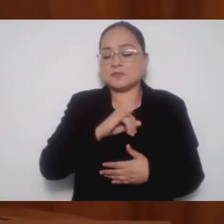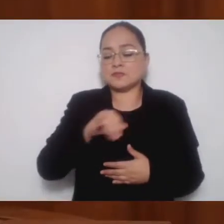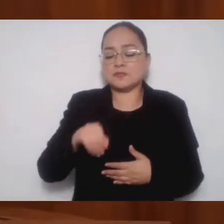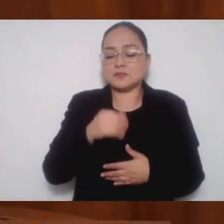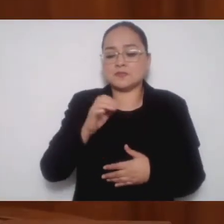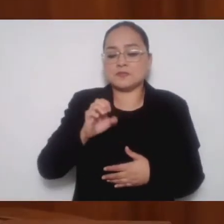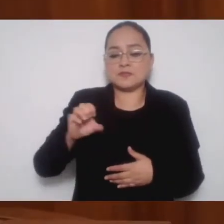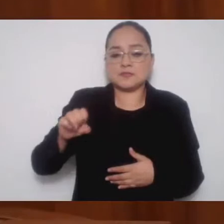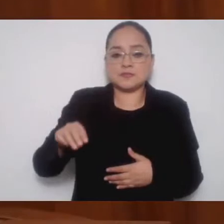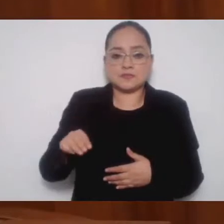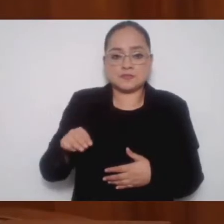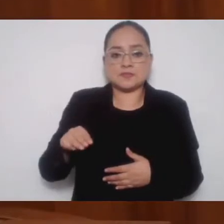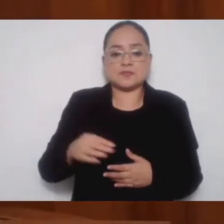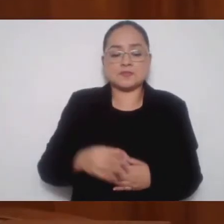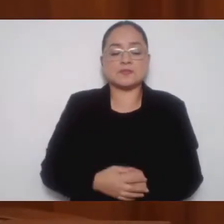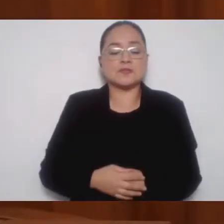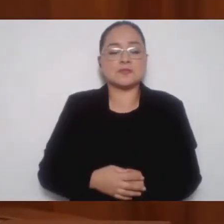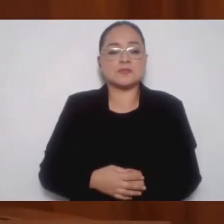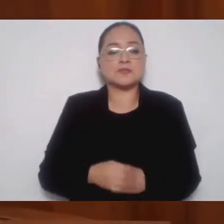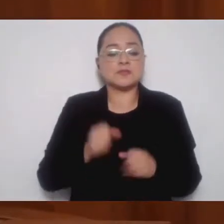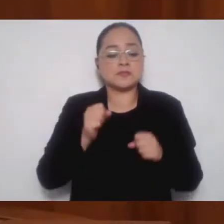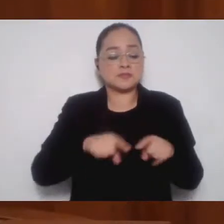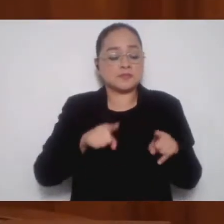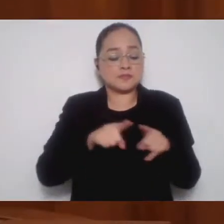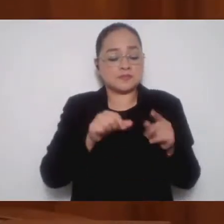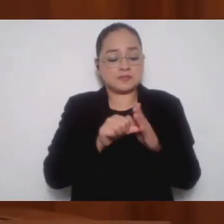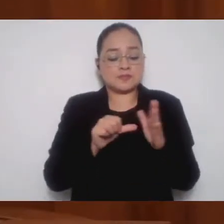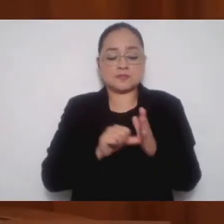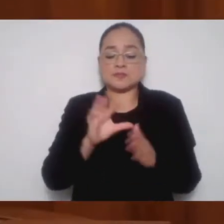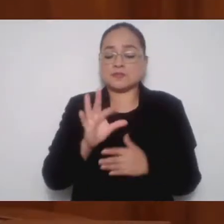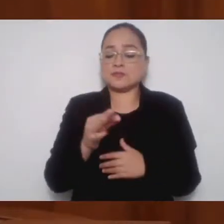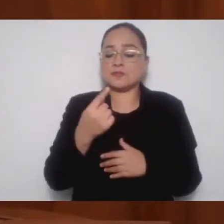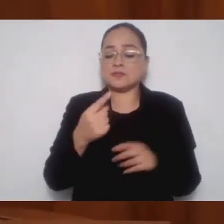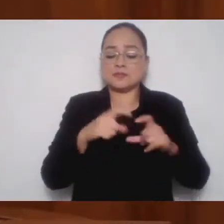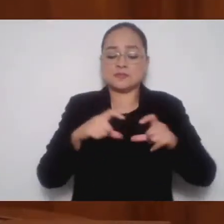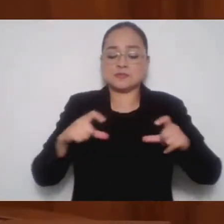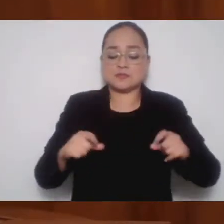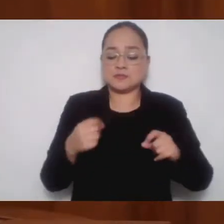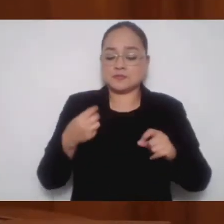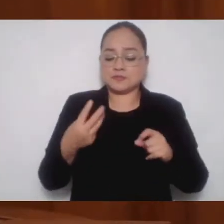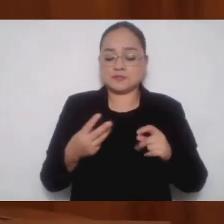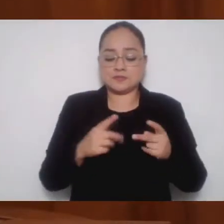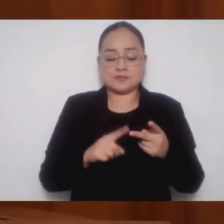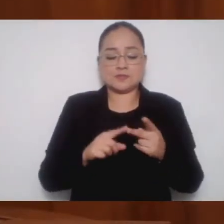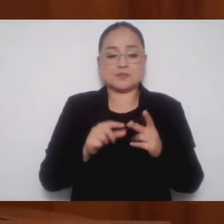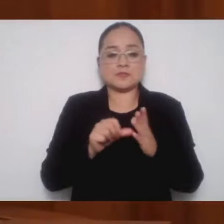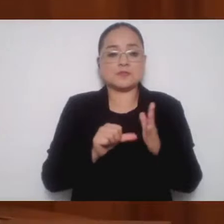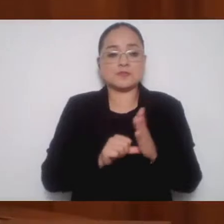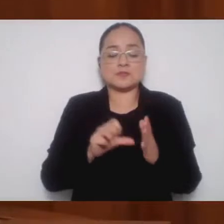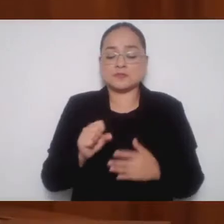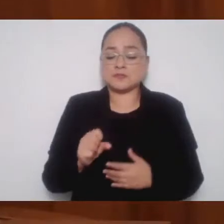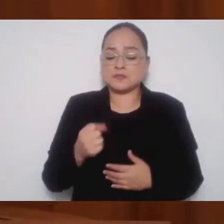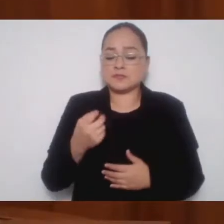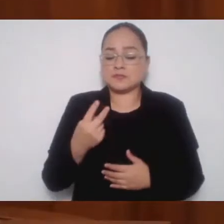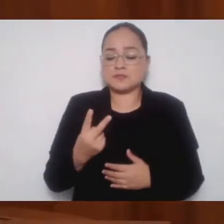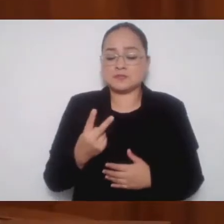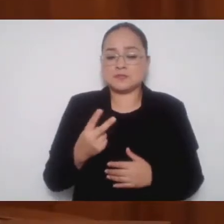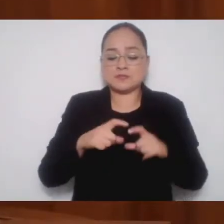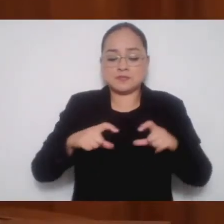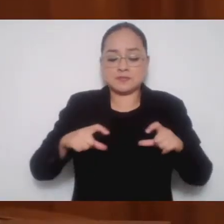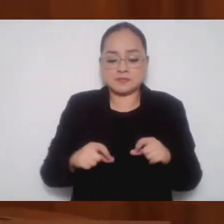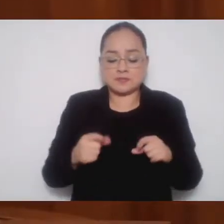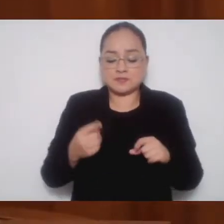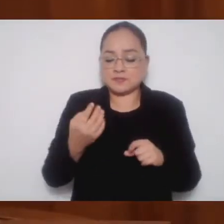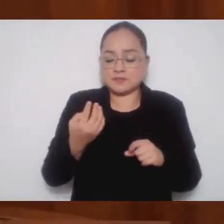General de Justicia del Estado de México y 41, fracción tercera, y 62,